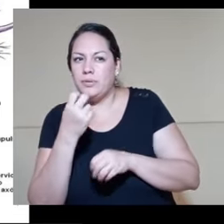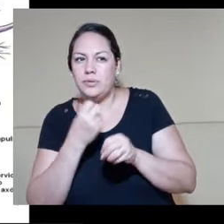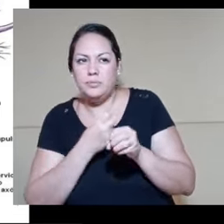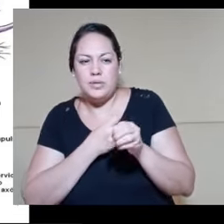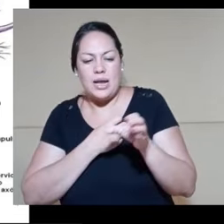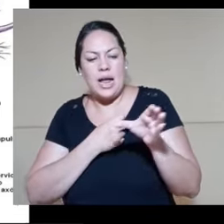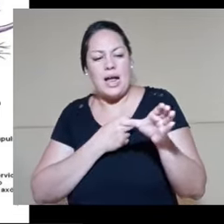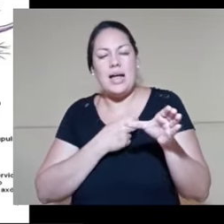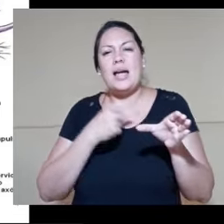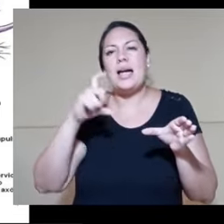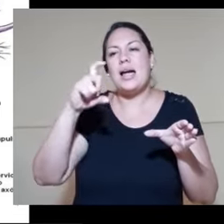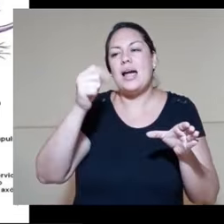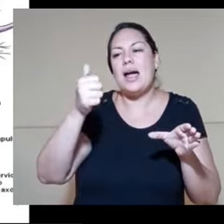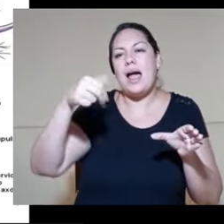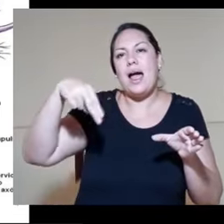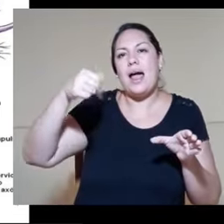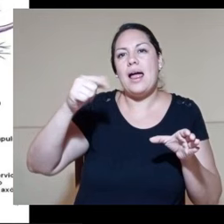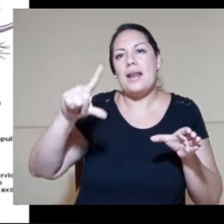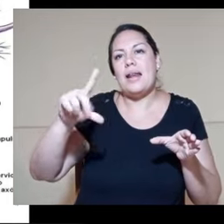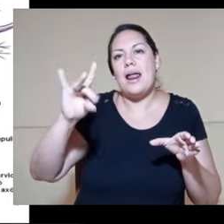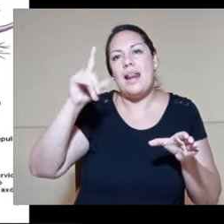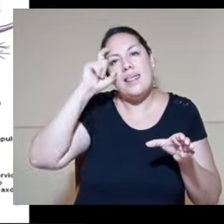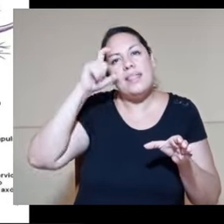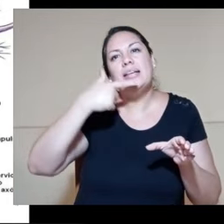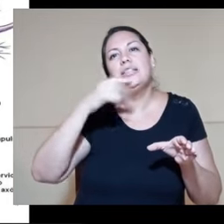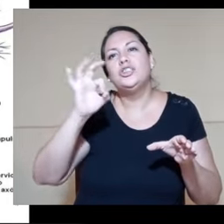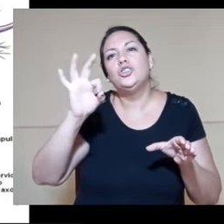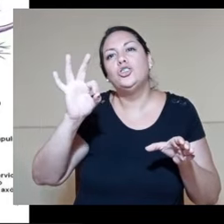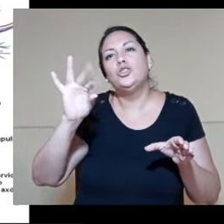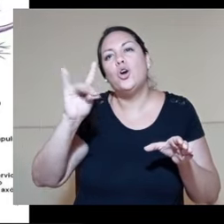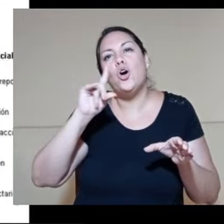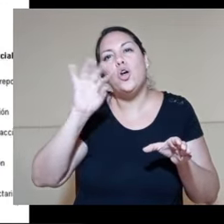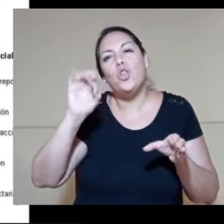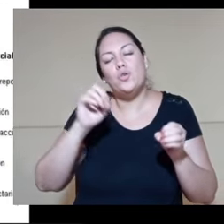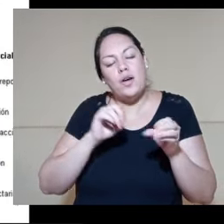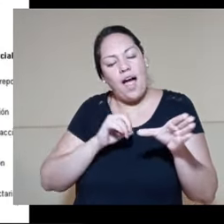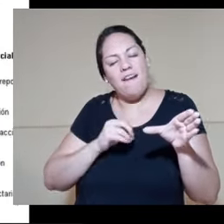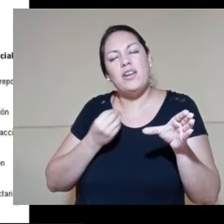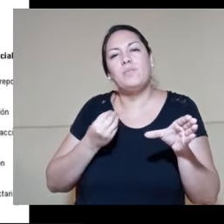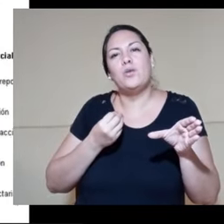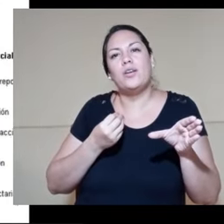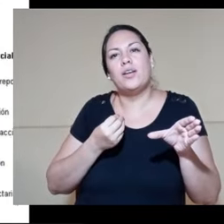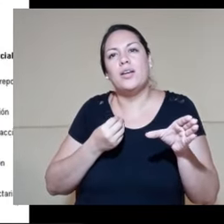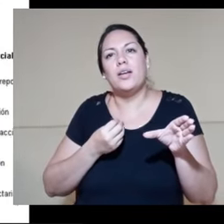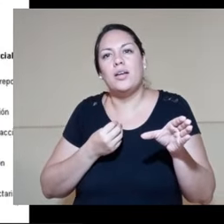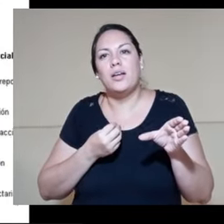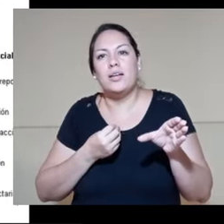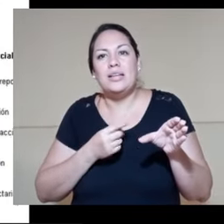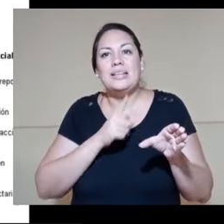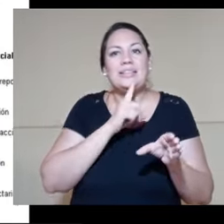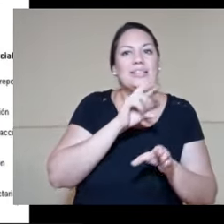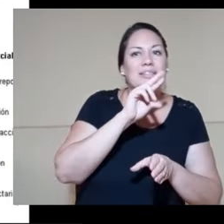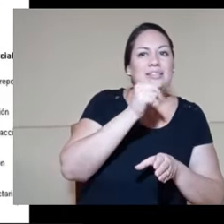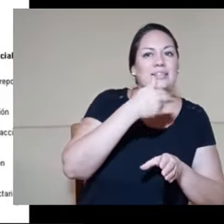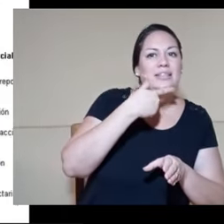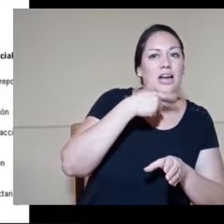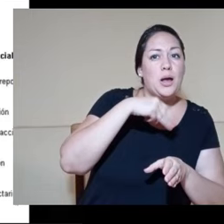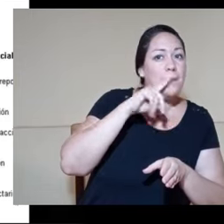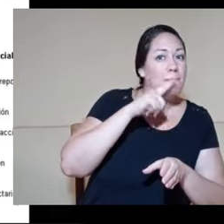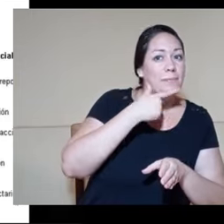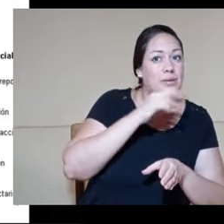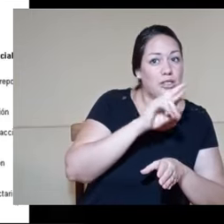Sí. ¿podría repetir frente a qué se abre el canal de sodio? Los canales de sodio se abren porque se une el neurotransmisor